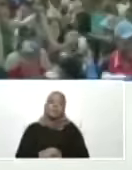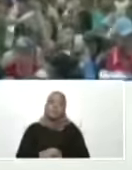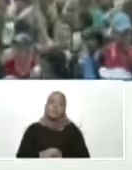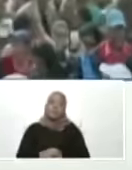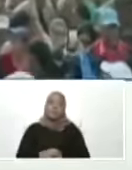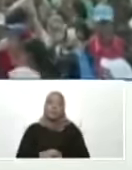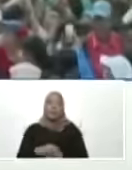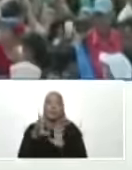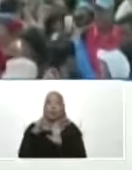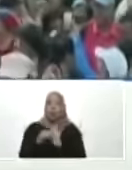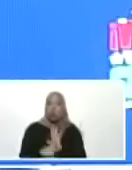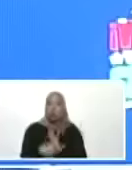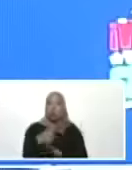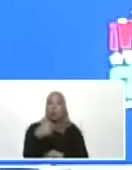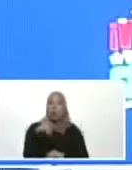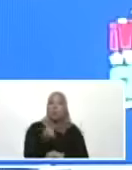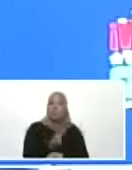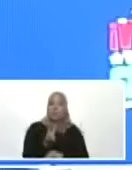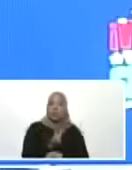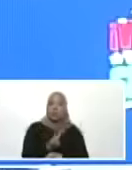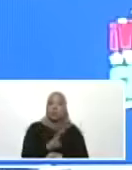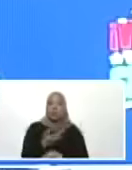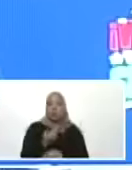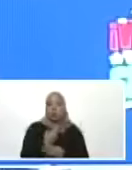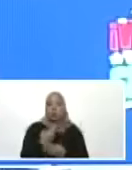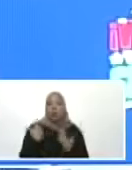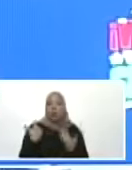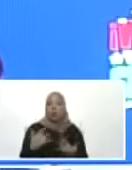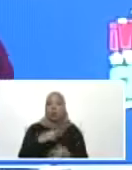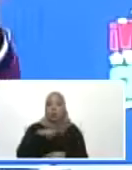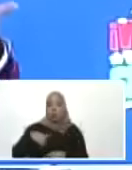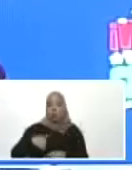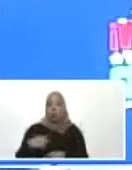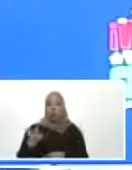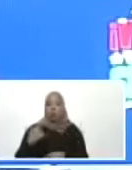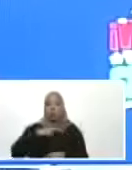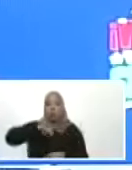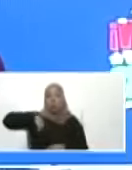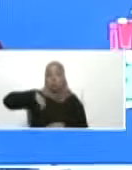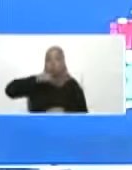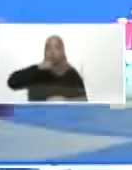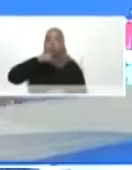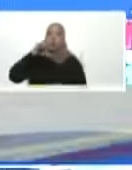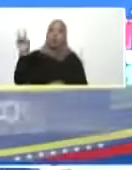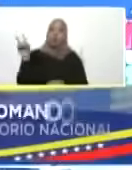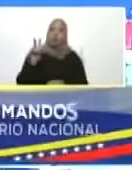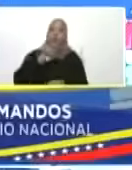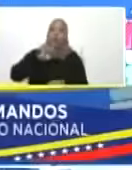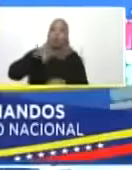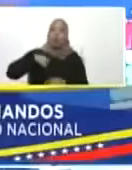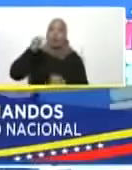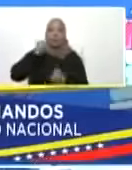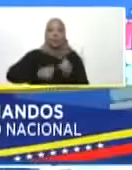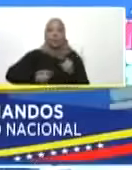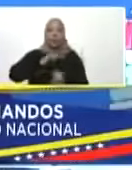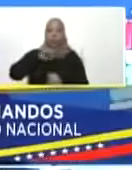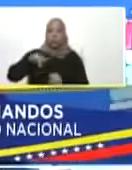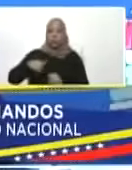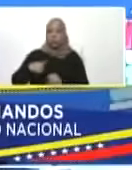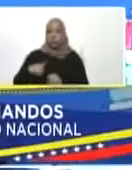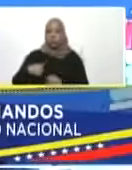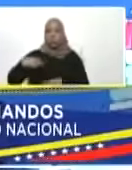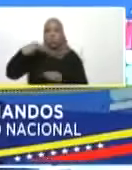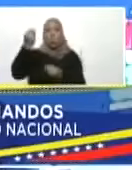y robar, en el caso de Venezuela, la inmensa riqueza que es nuestra. No es de ustedes, imperialistas. No es de ustedes, apellidos. No es de ustedes,